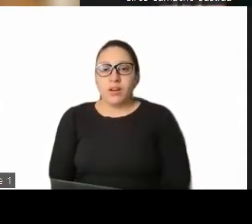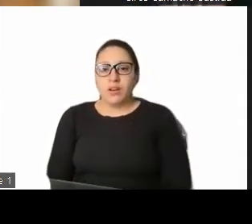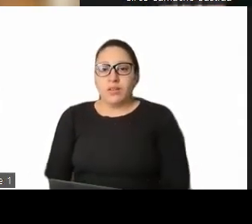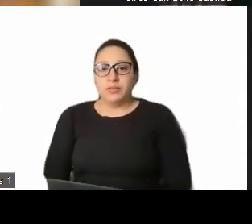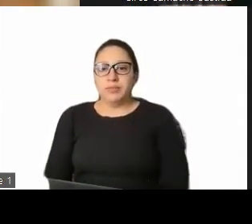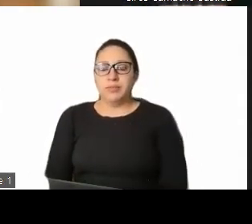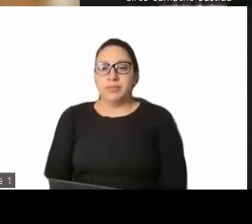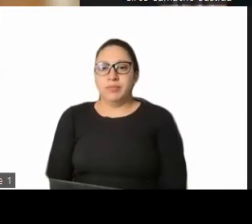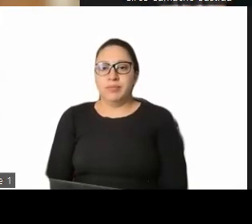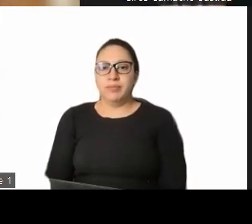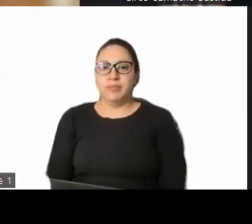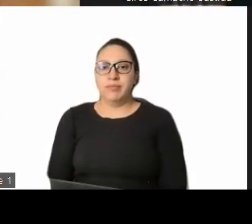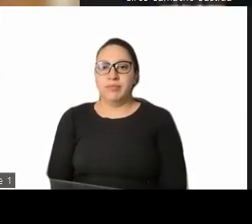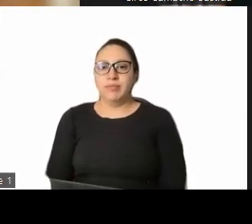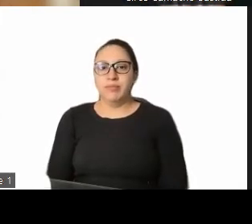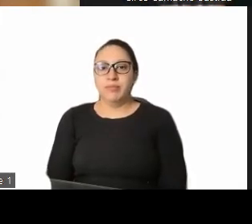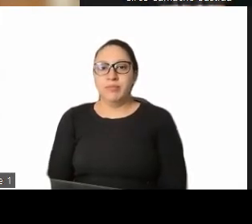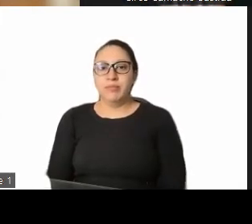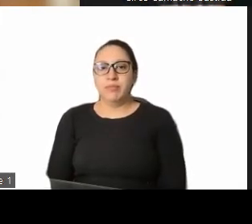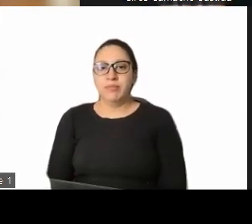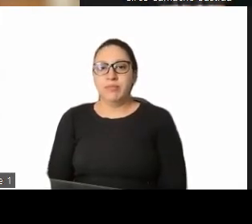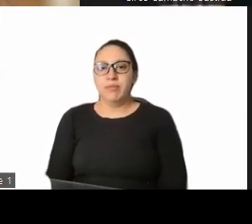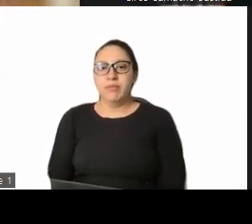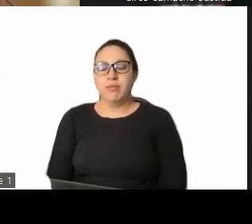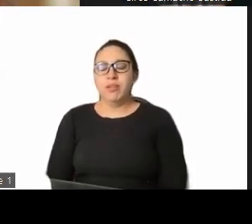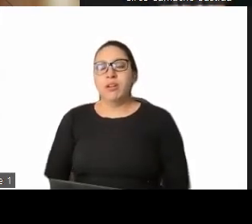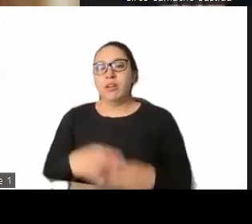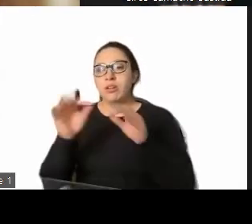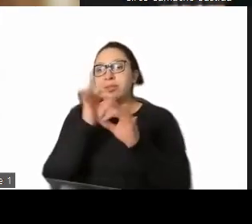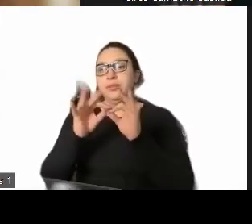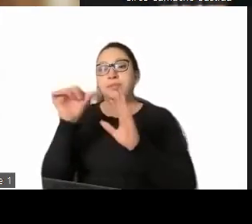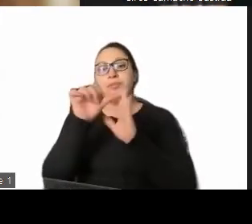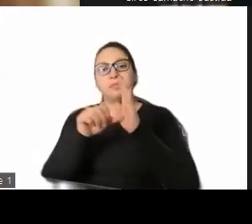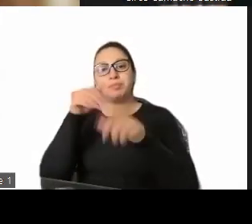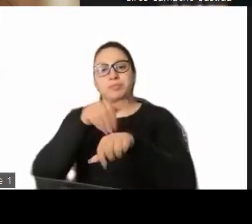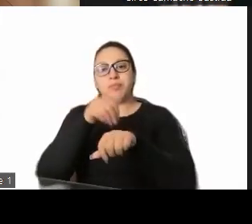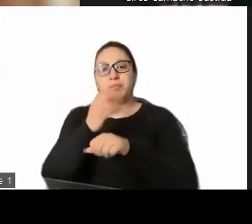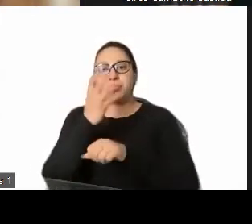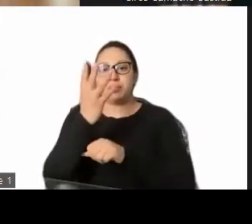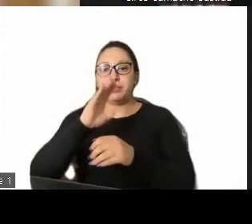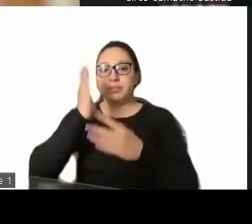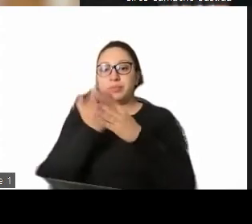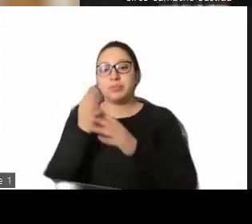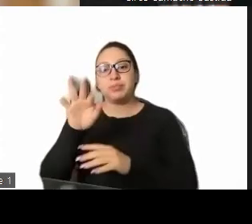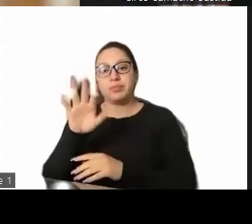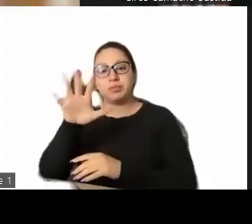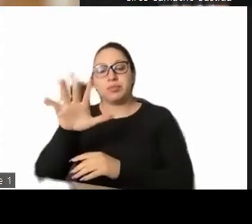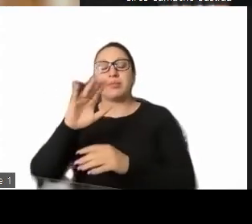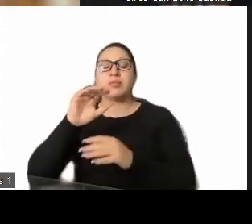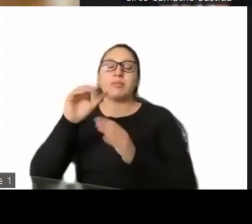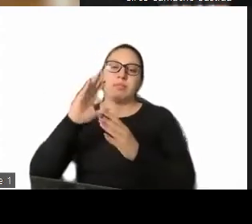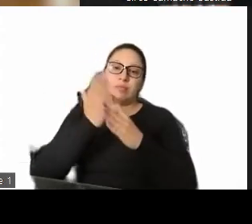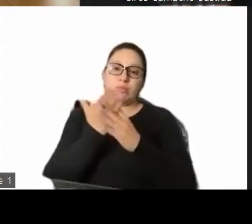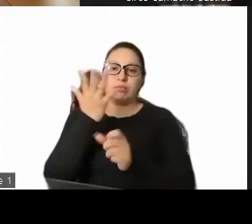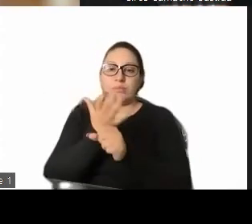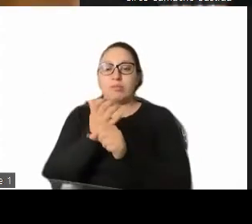Congreso de la Ciudad de México. Dicho esto, con fundamento en el artículo 4, fracción 45 y quinta de la Ley